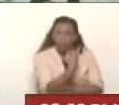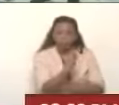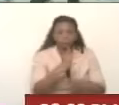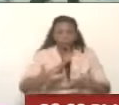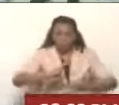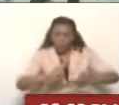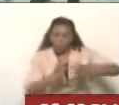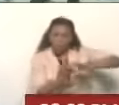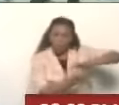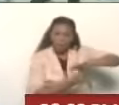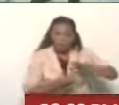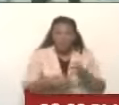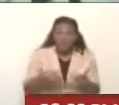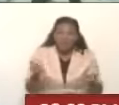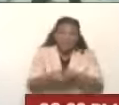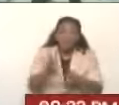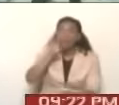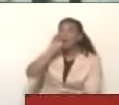Tridimensional, el niño casi que habla.